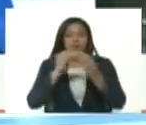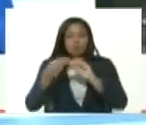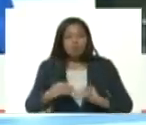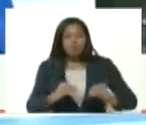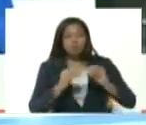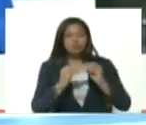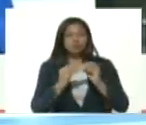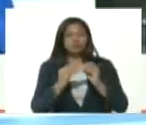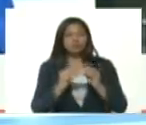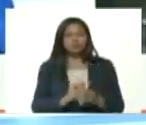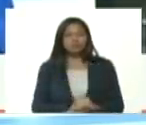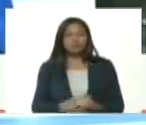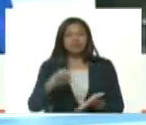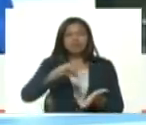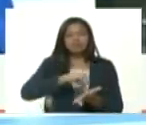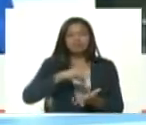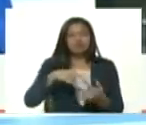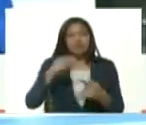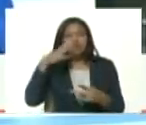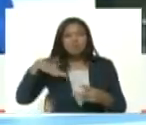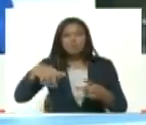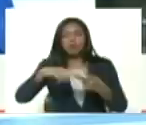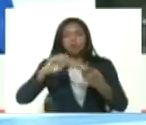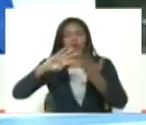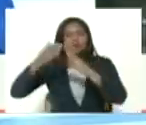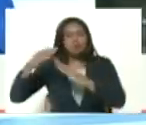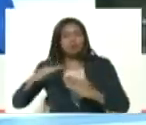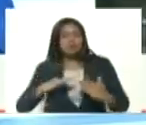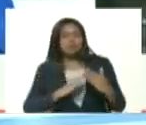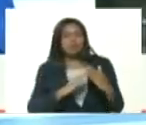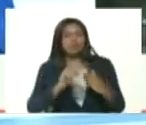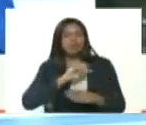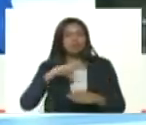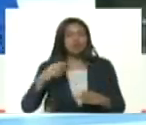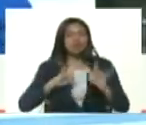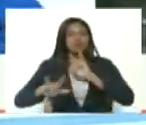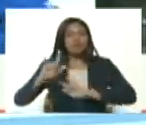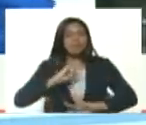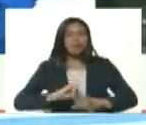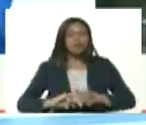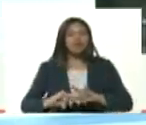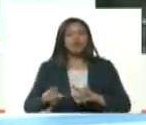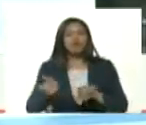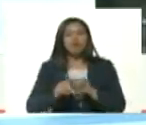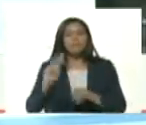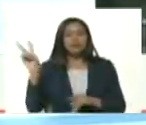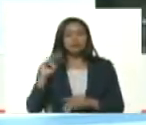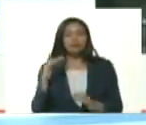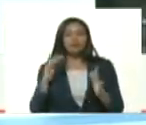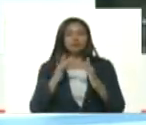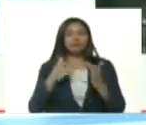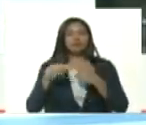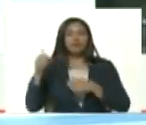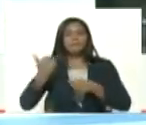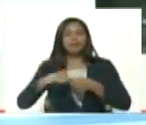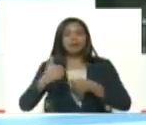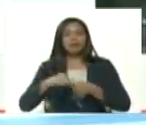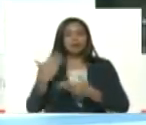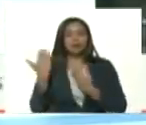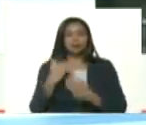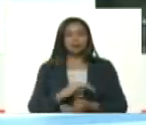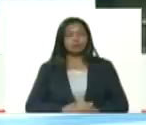embellecimiento de ciudades, pueblos, comunidades de nuestra amada Venezuela. Vámonos directo a Maracaibo,